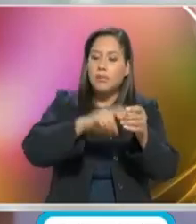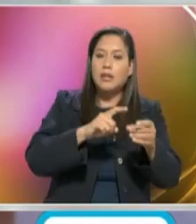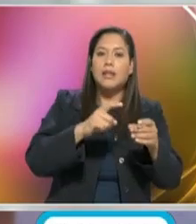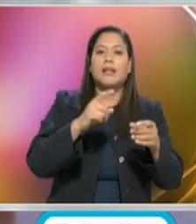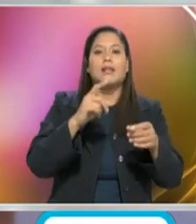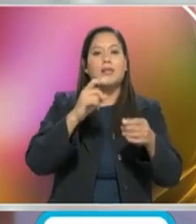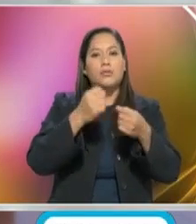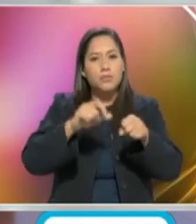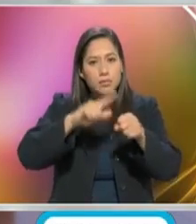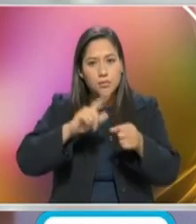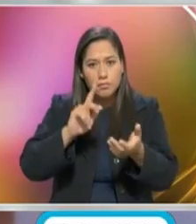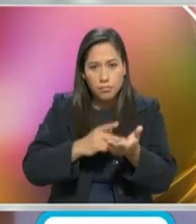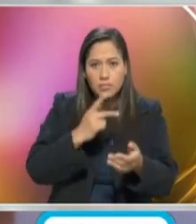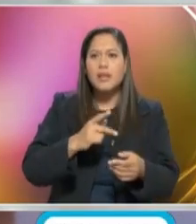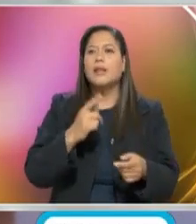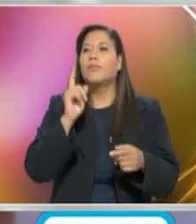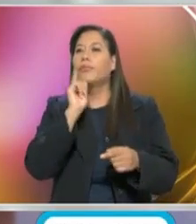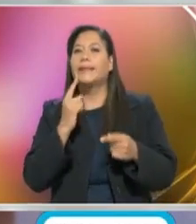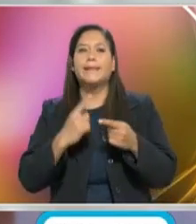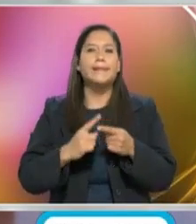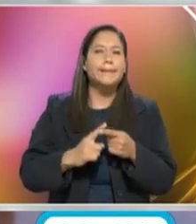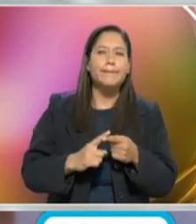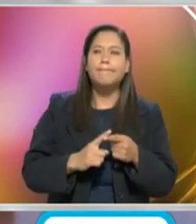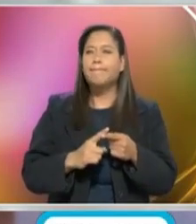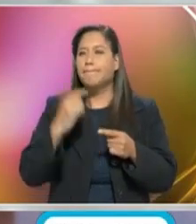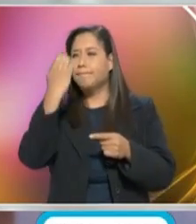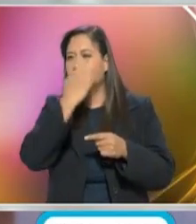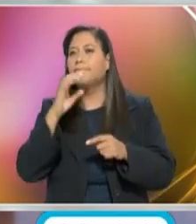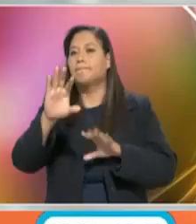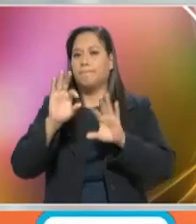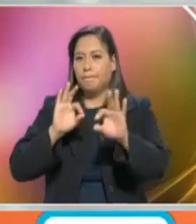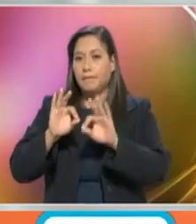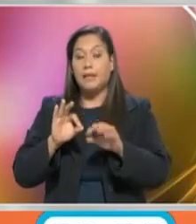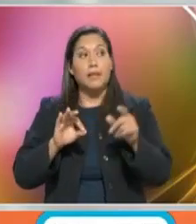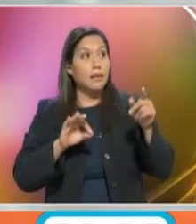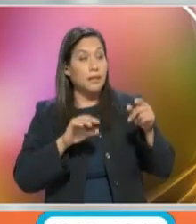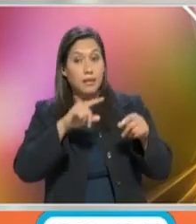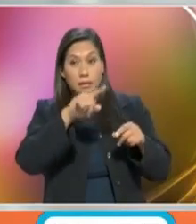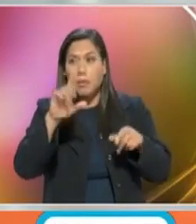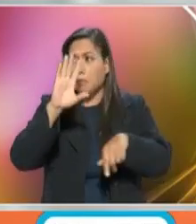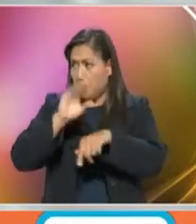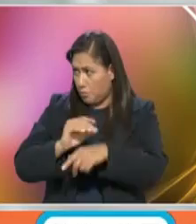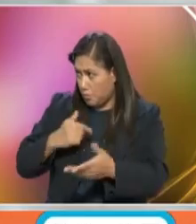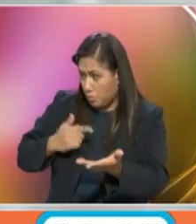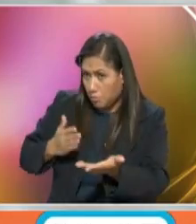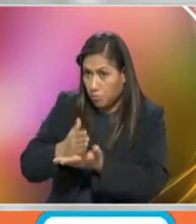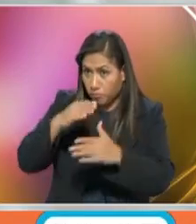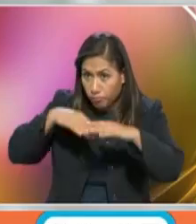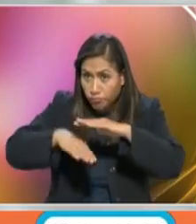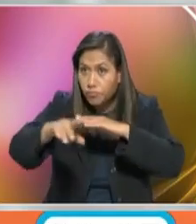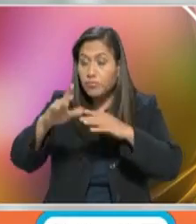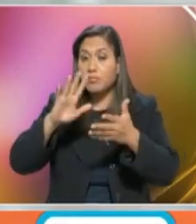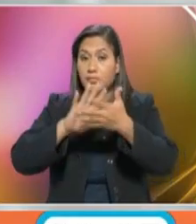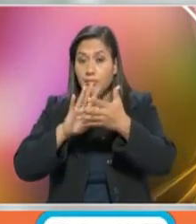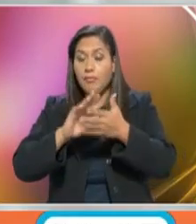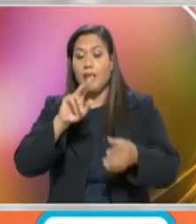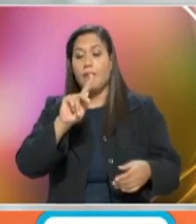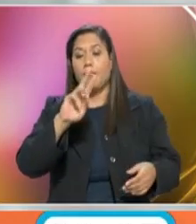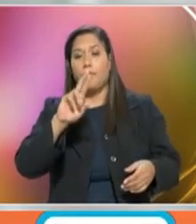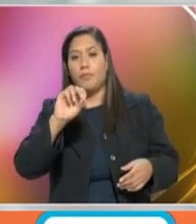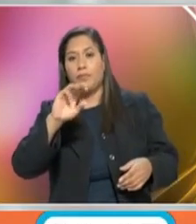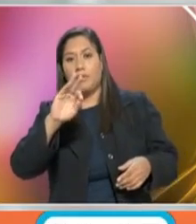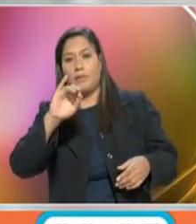son estas 100 mujeres, ¿no? Y bueno, ellos también nos brindan el acceso al centro penitenciario, principalmente hablo de PRONAFIM, quien